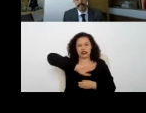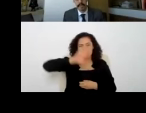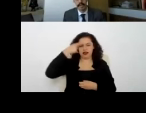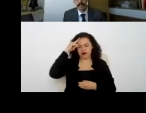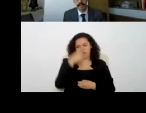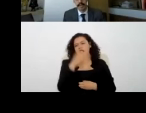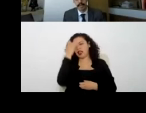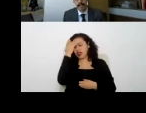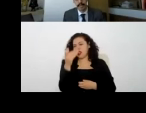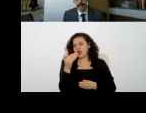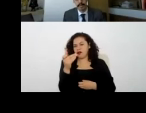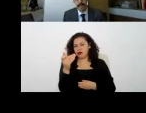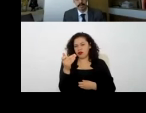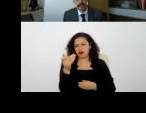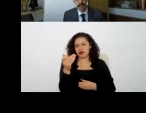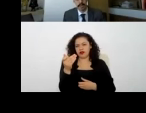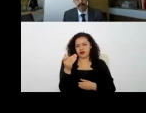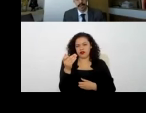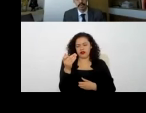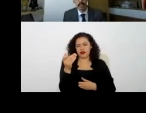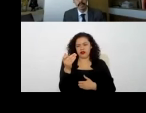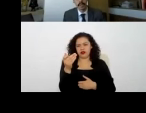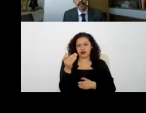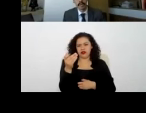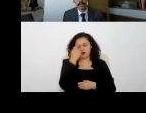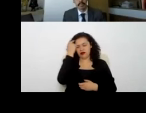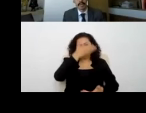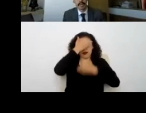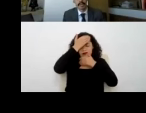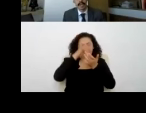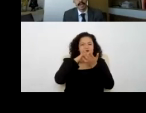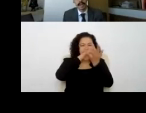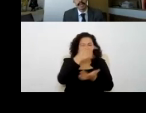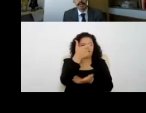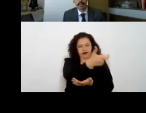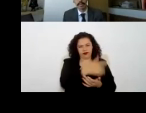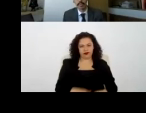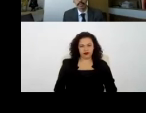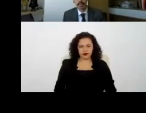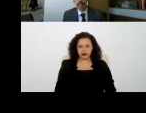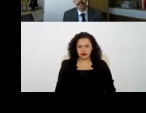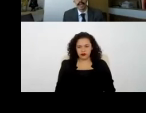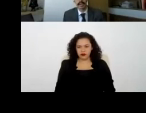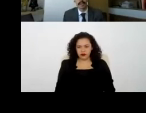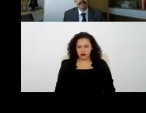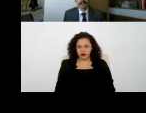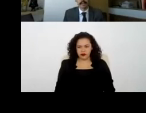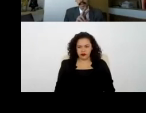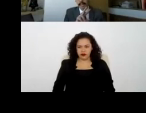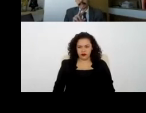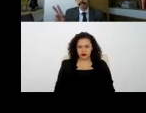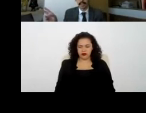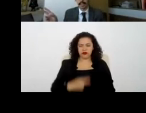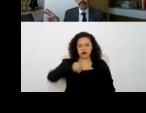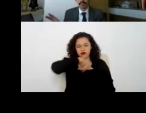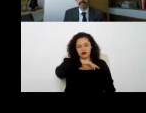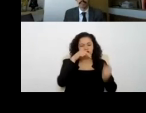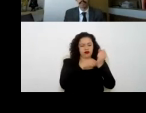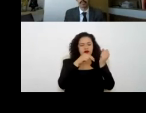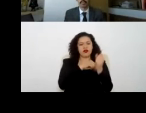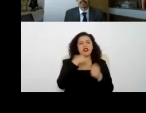etapas en el financiamiento al terrorismo. Y como les decía, aquí lo que se busca ocultar es el